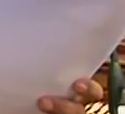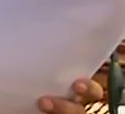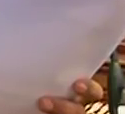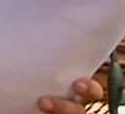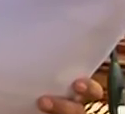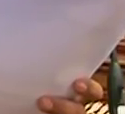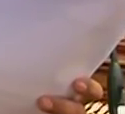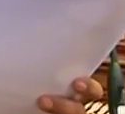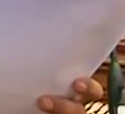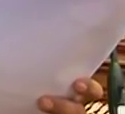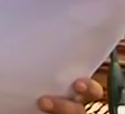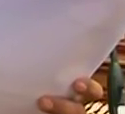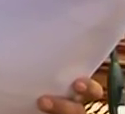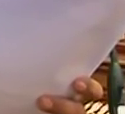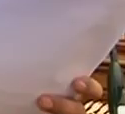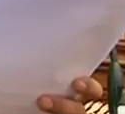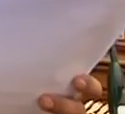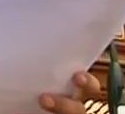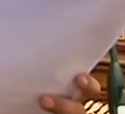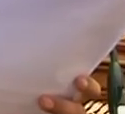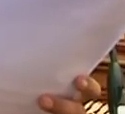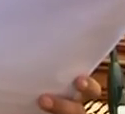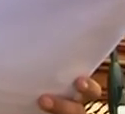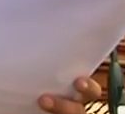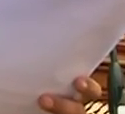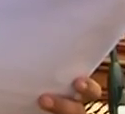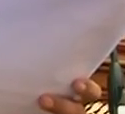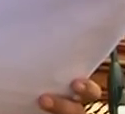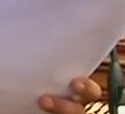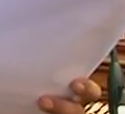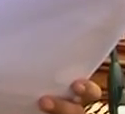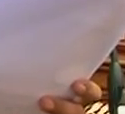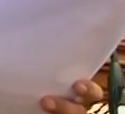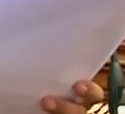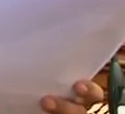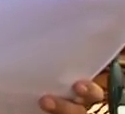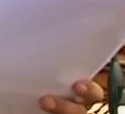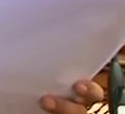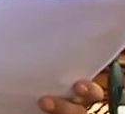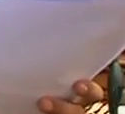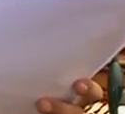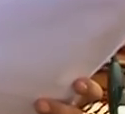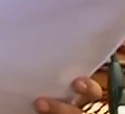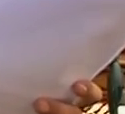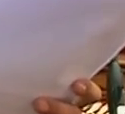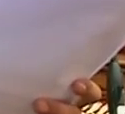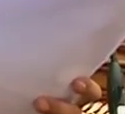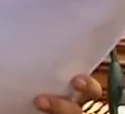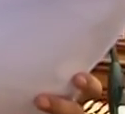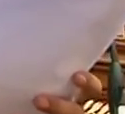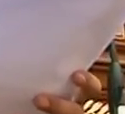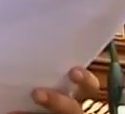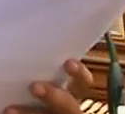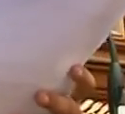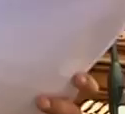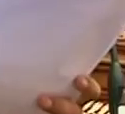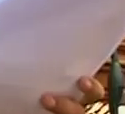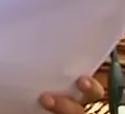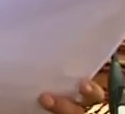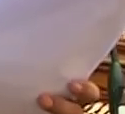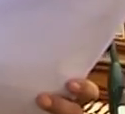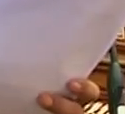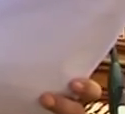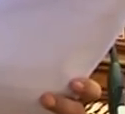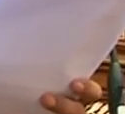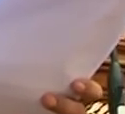accesibles para todos y en pro del bienestar de la protección del salario de los trabajadores. Agotada la materia,